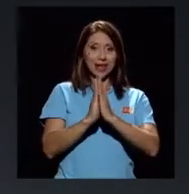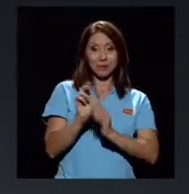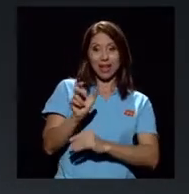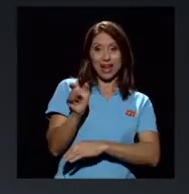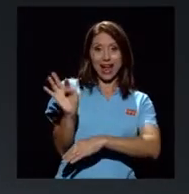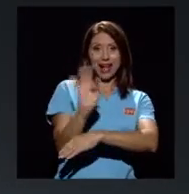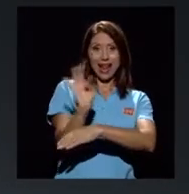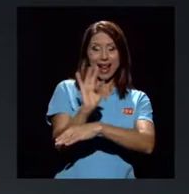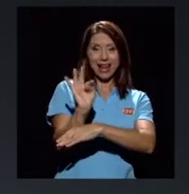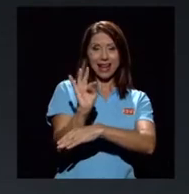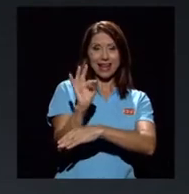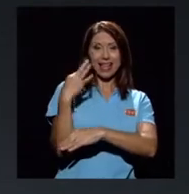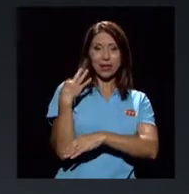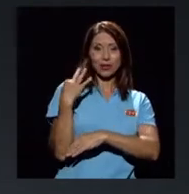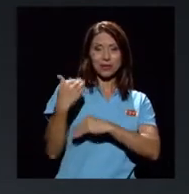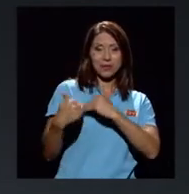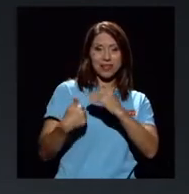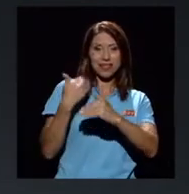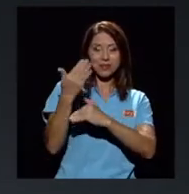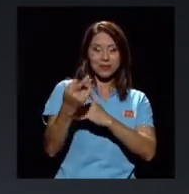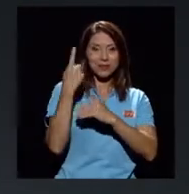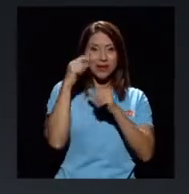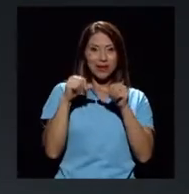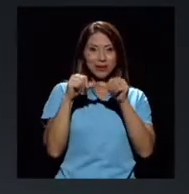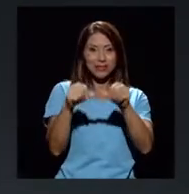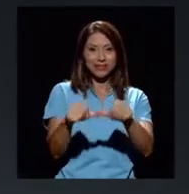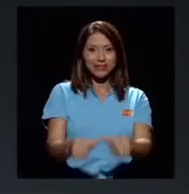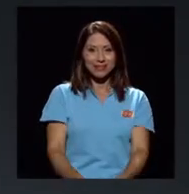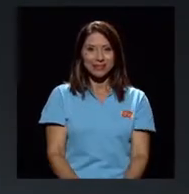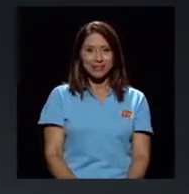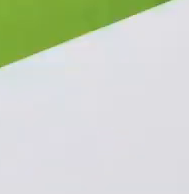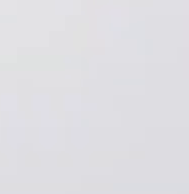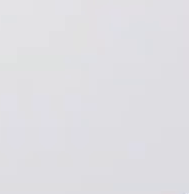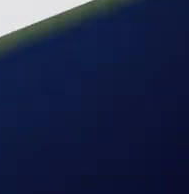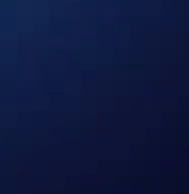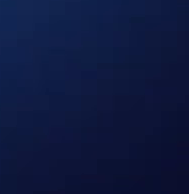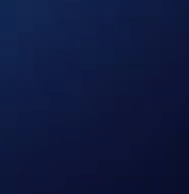nos invite en cuanto lo tenga bien, y nosotros regresamos.